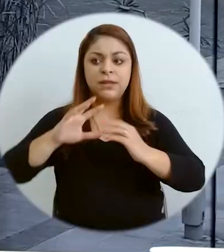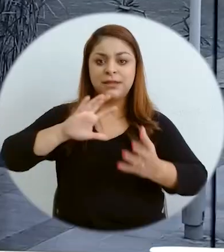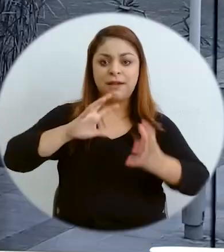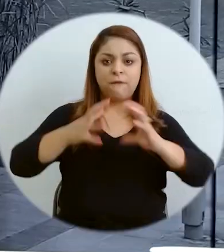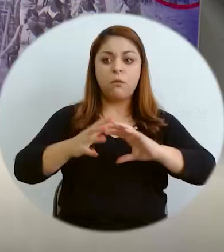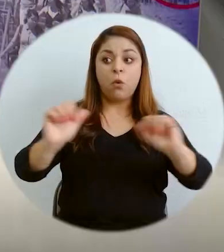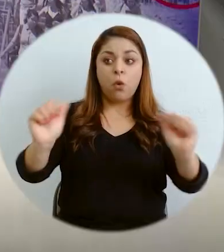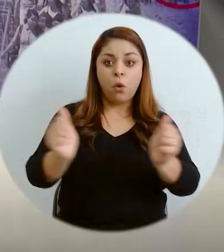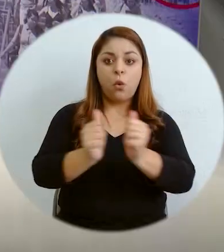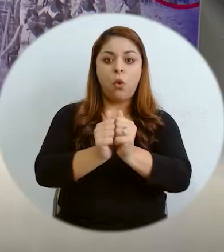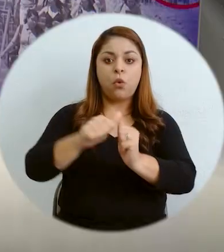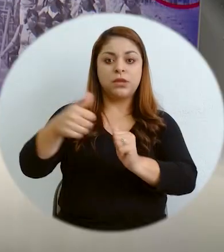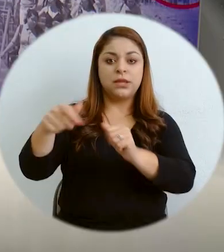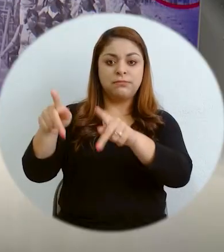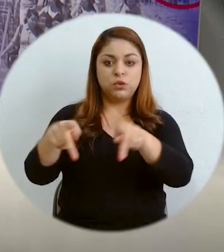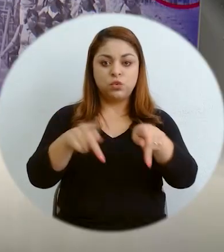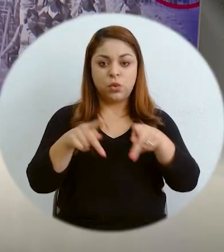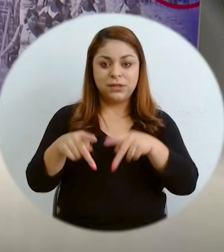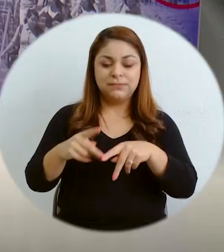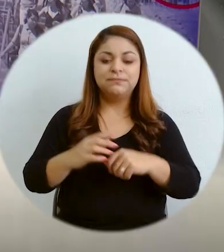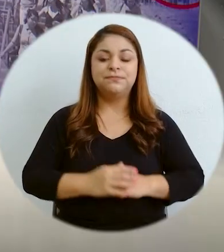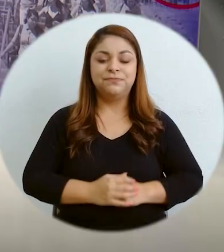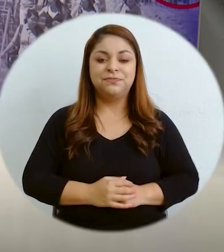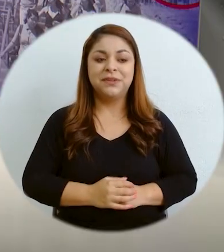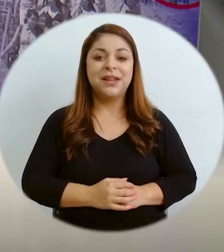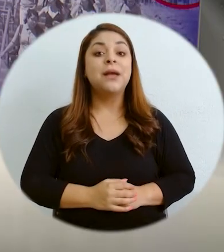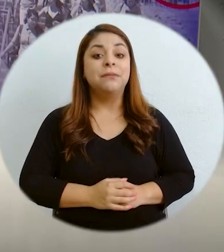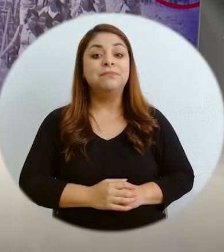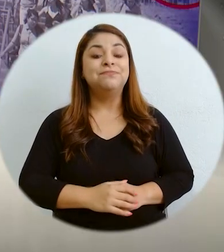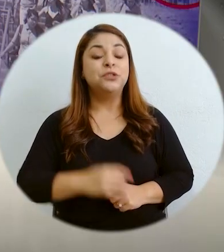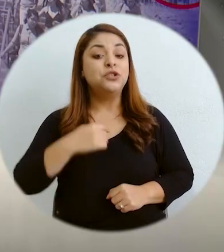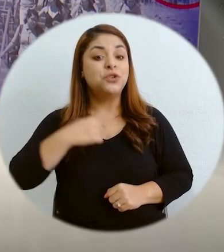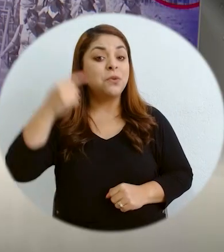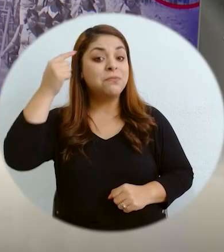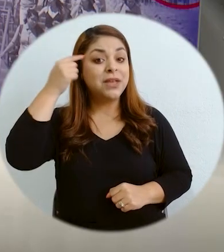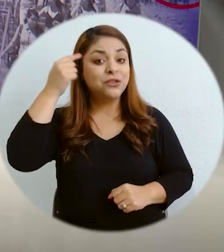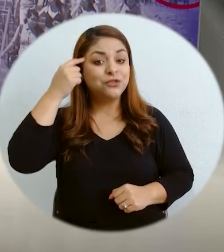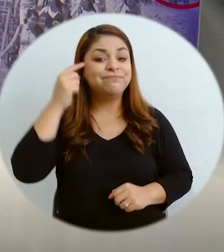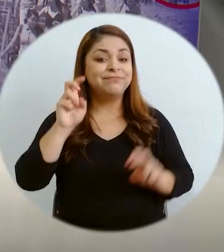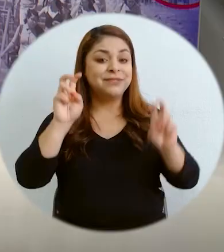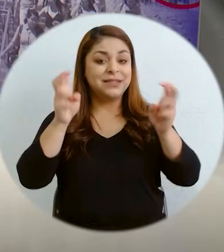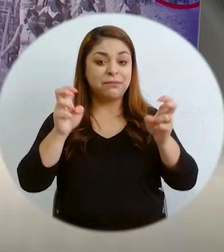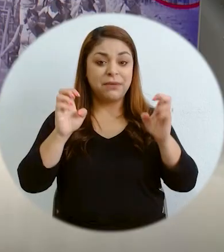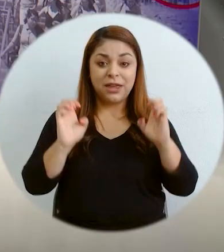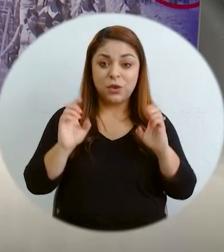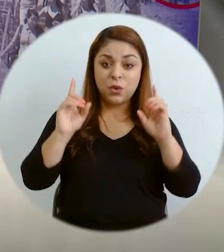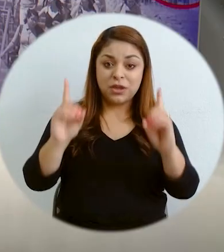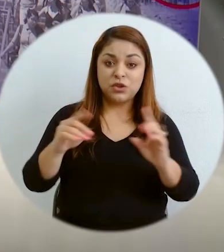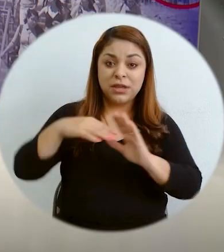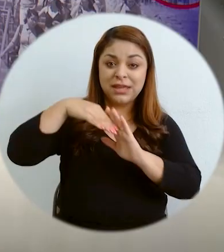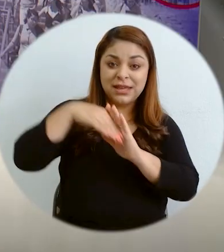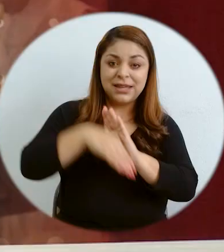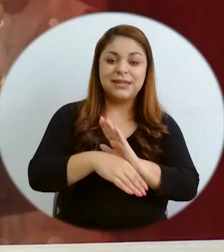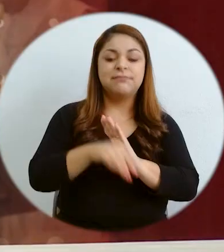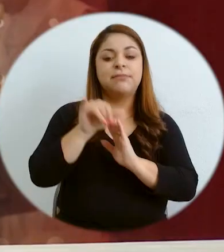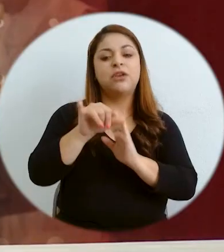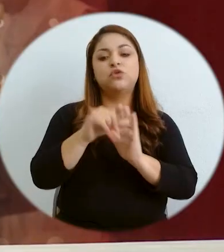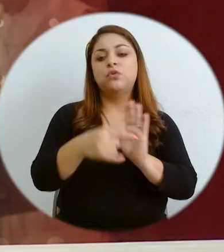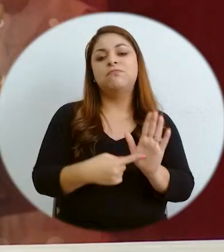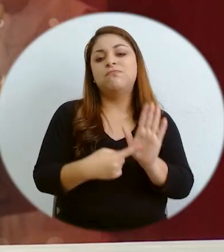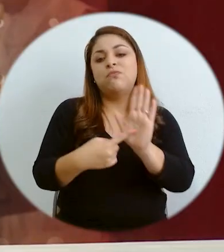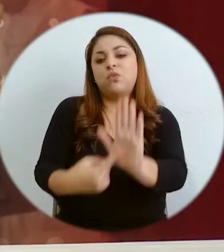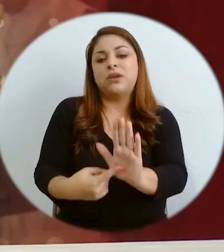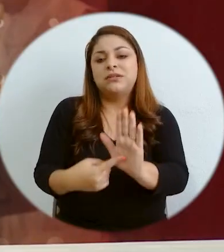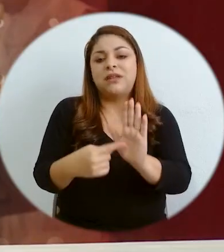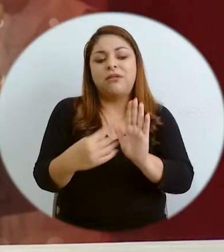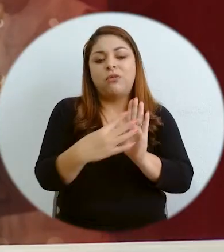las demás personas. Muy bien, yo pienso también que el tema de la educación y de la crisis, al fin y al cabo, es un reflejo de la sociedad, ¿verdad?